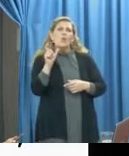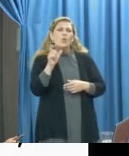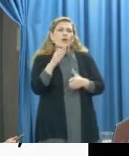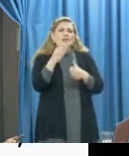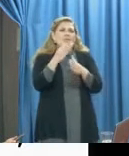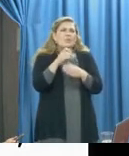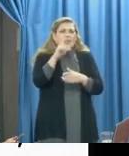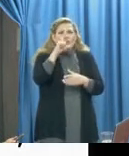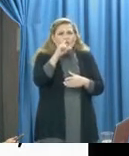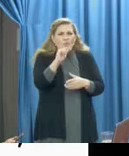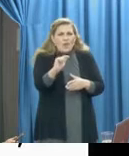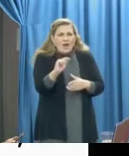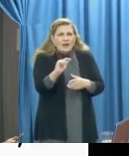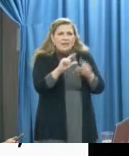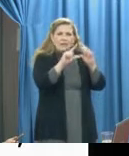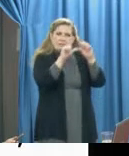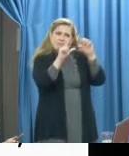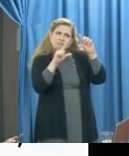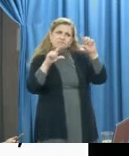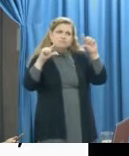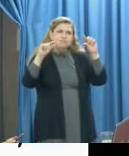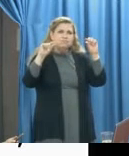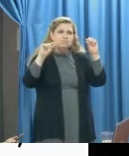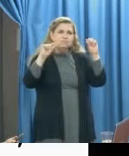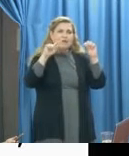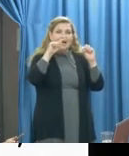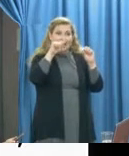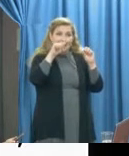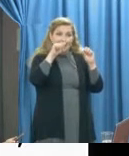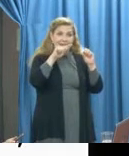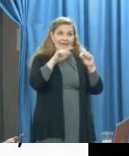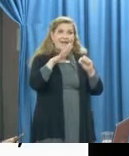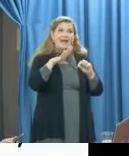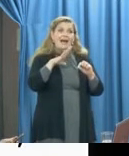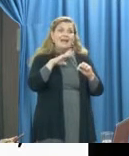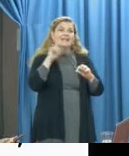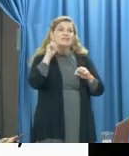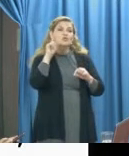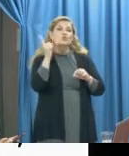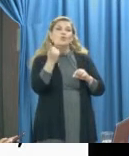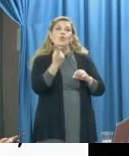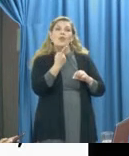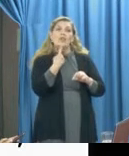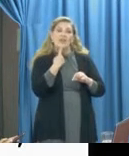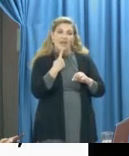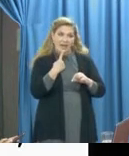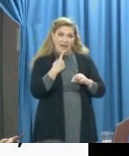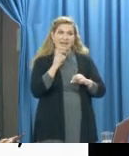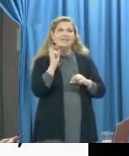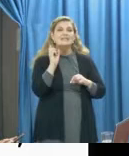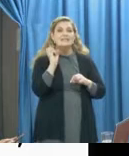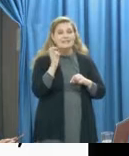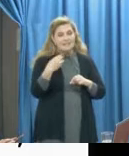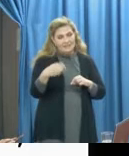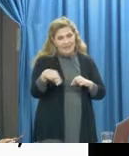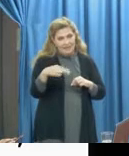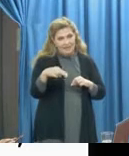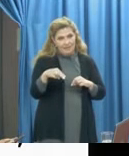alterada esta área, es cuando hablamos de una sordera. A partir de aquí,